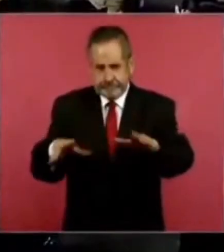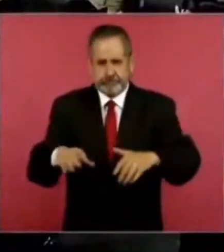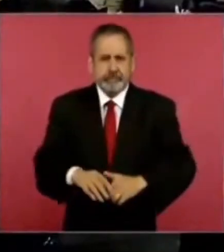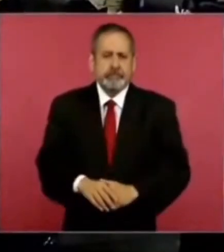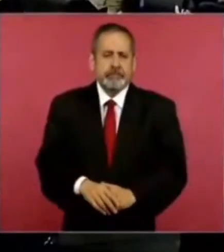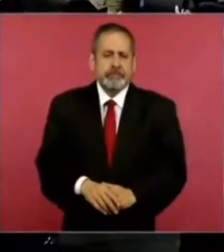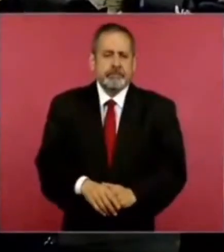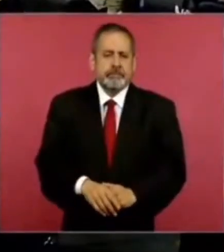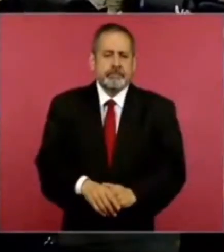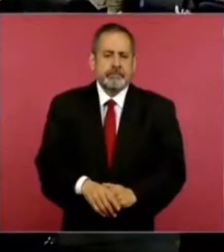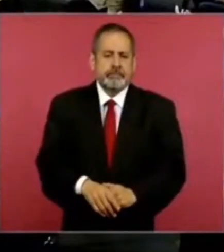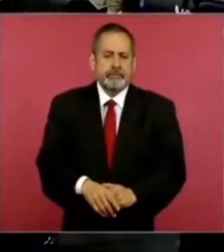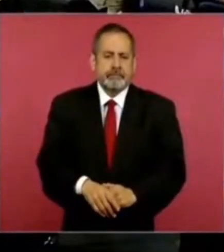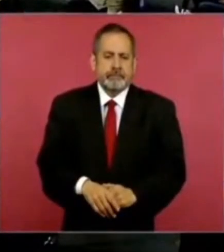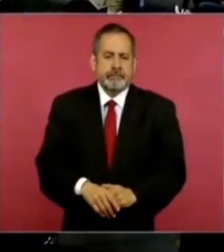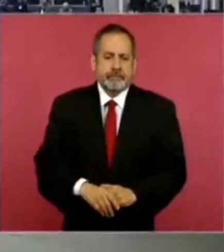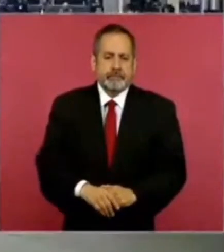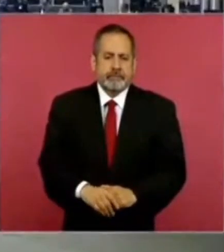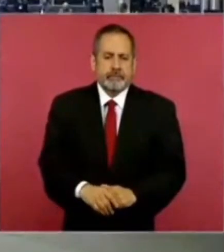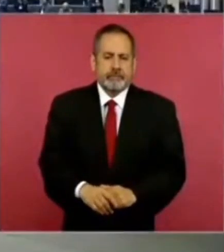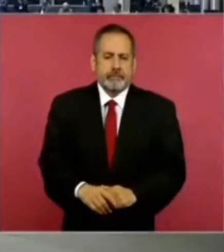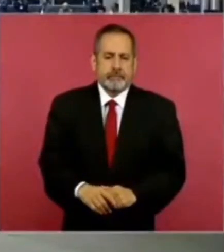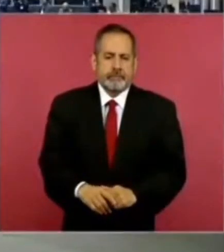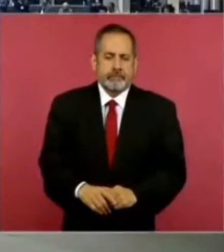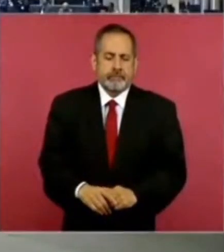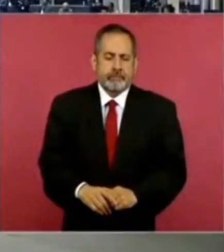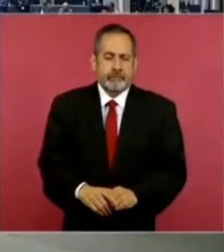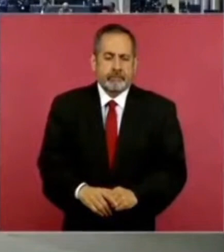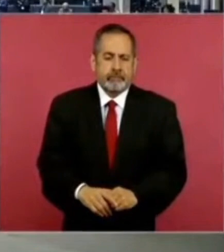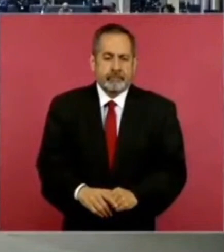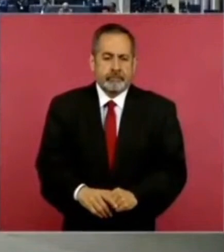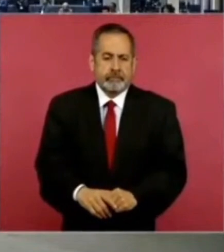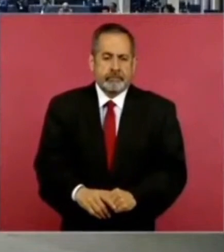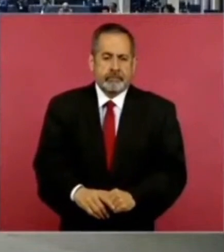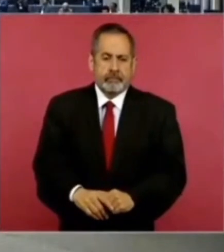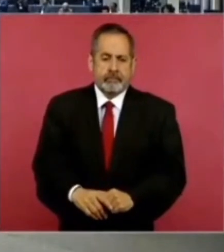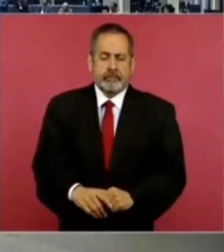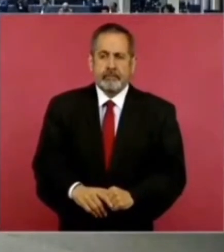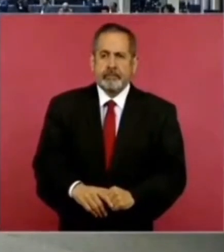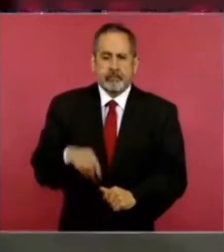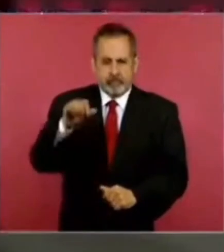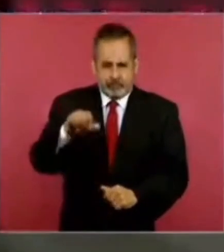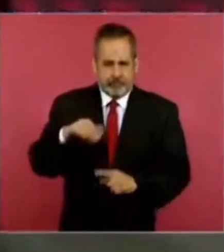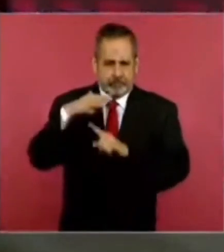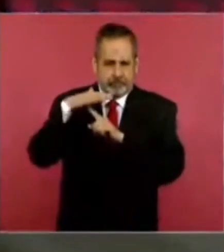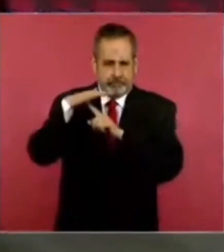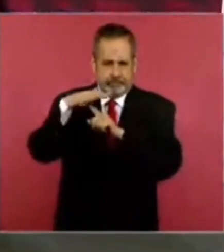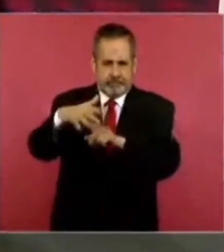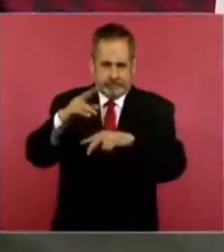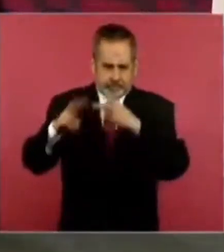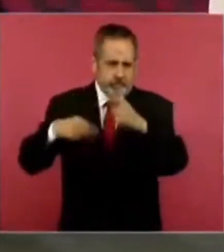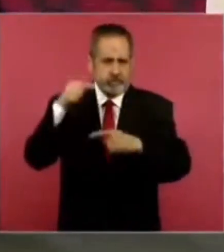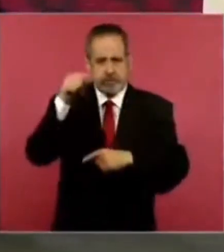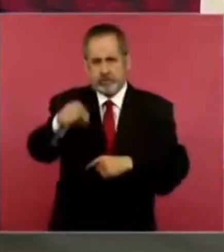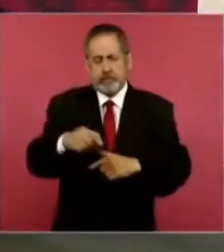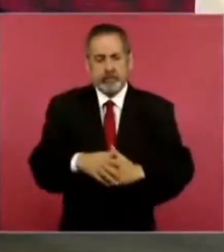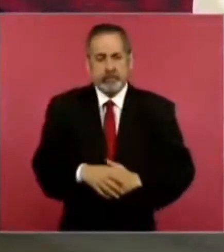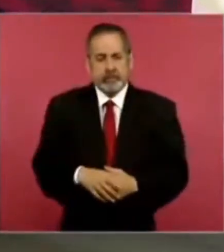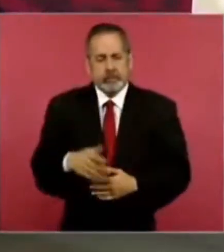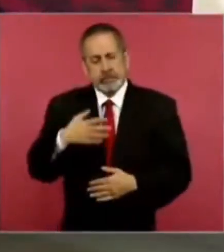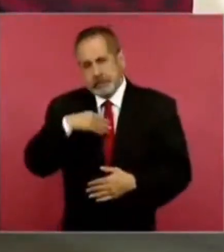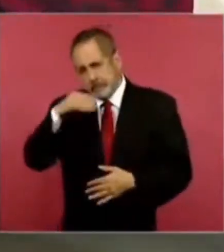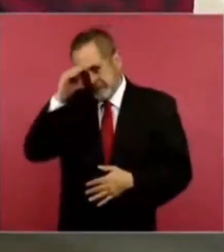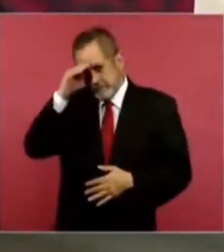aérea o vía terrestre? Hoy. Hoy, vía aérea. Sí. Estaba yo